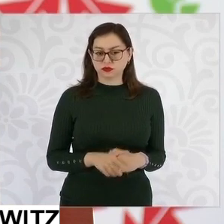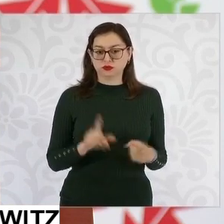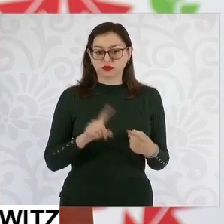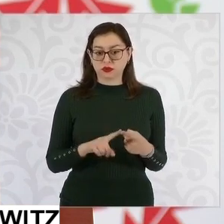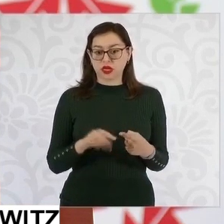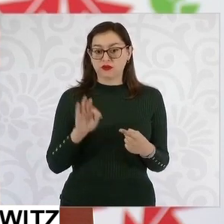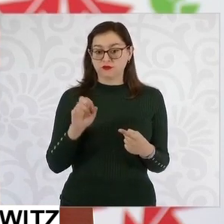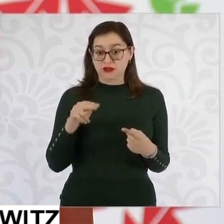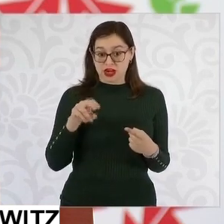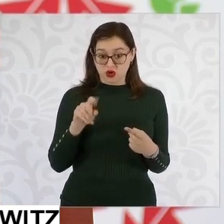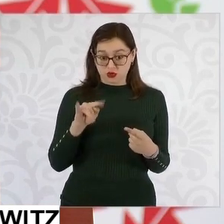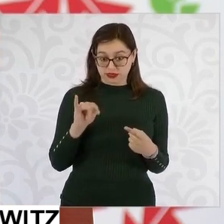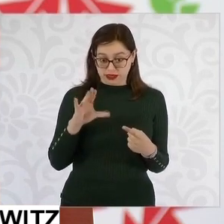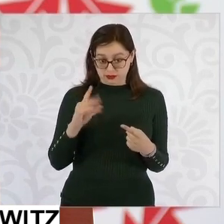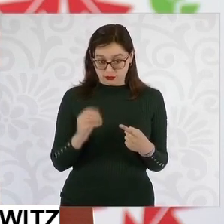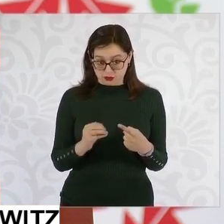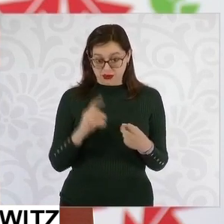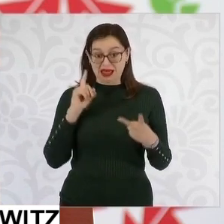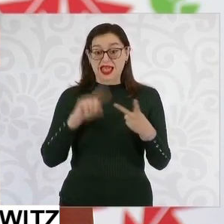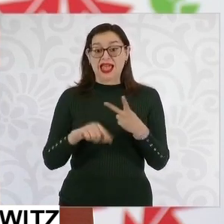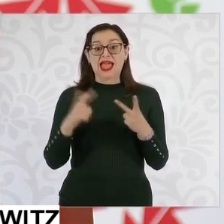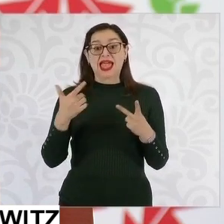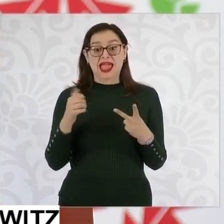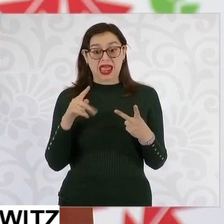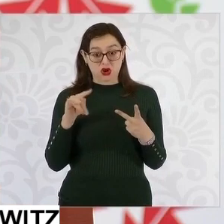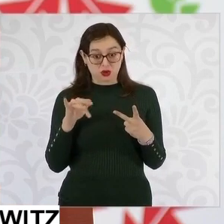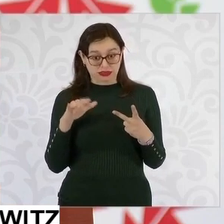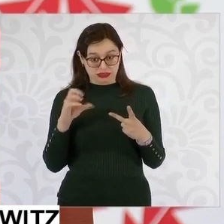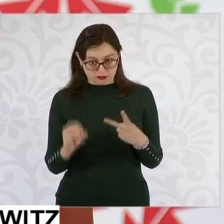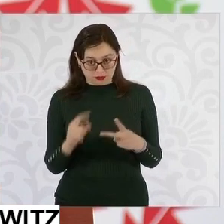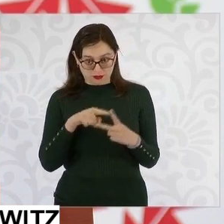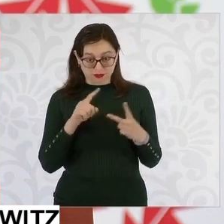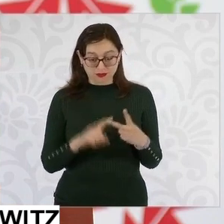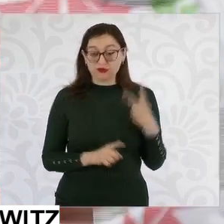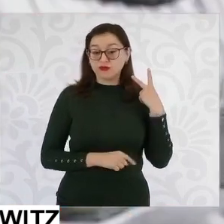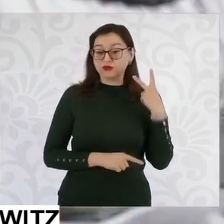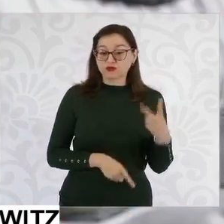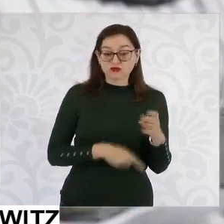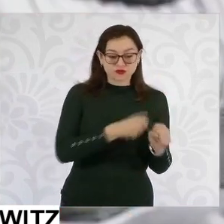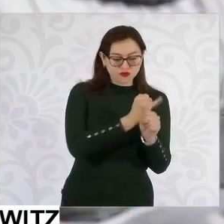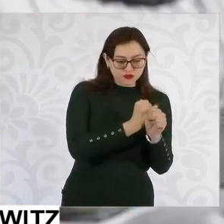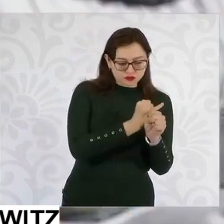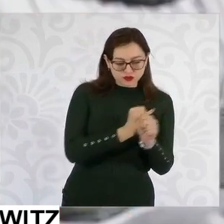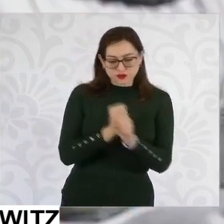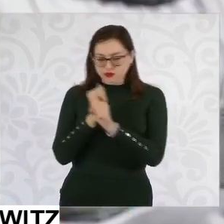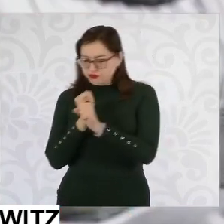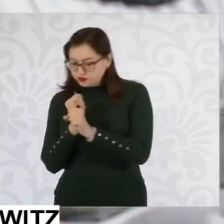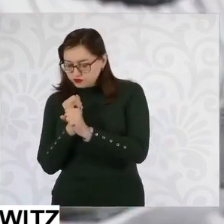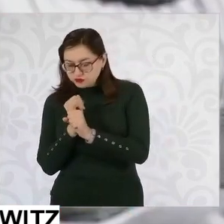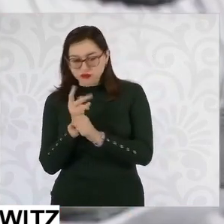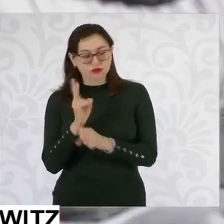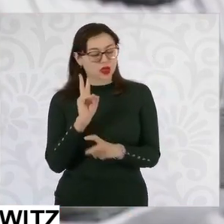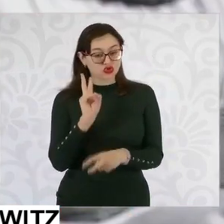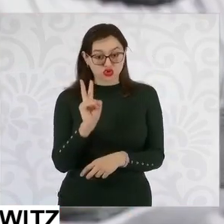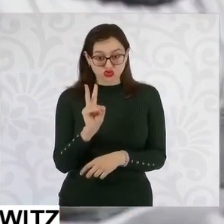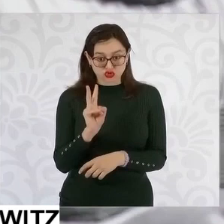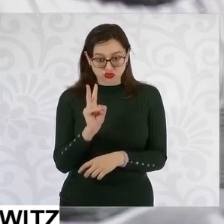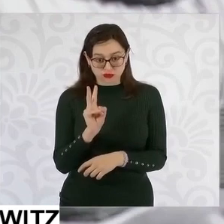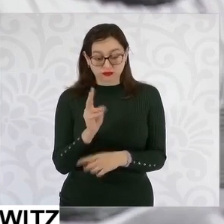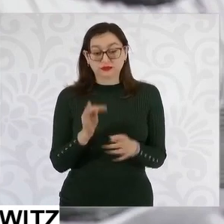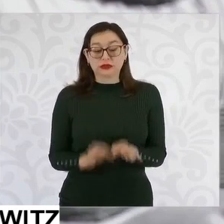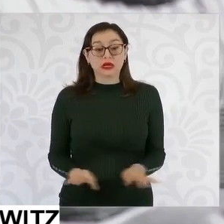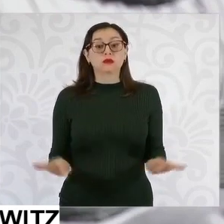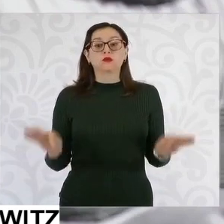fenotipo y genotipo, para saber los genes de resistencia bacteriana. La identificación de los genes de